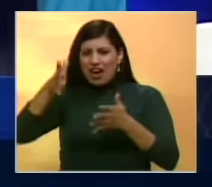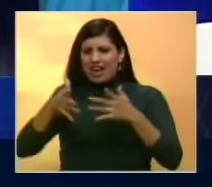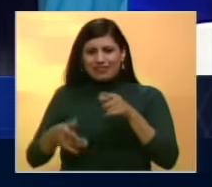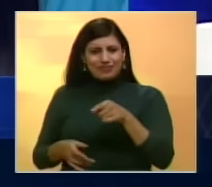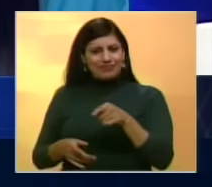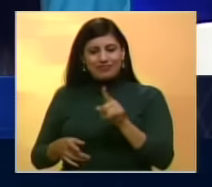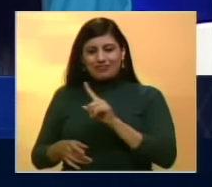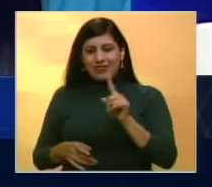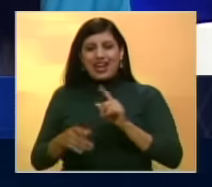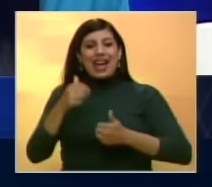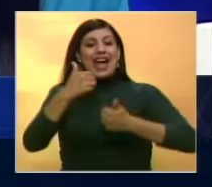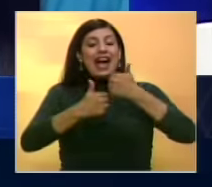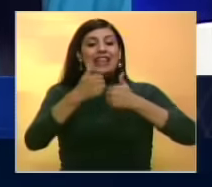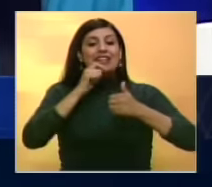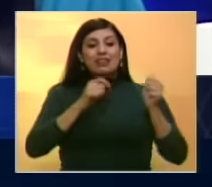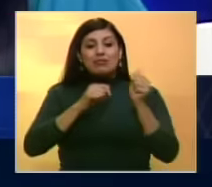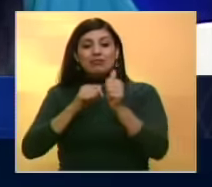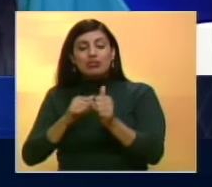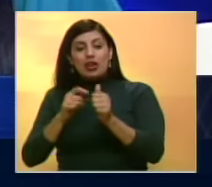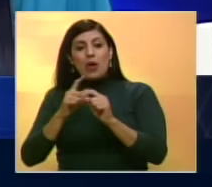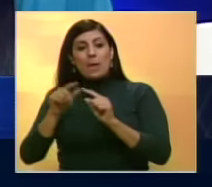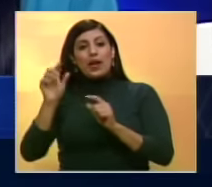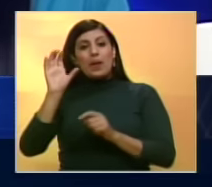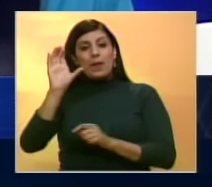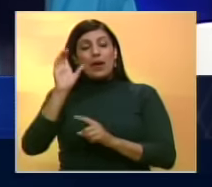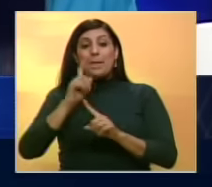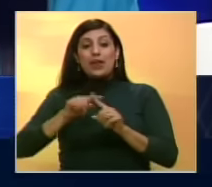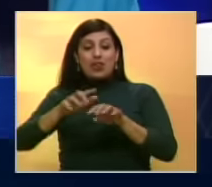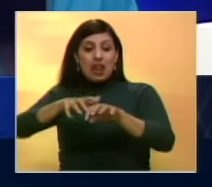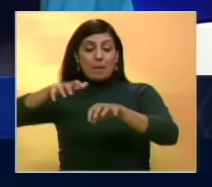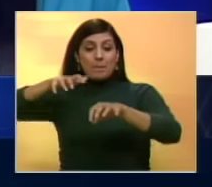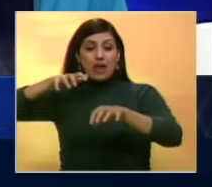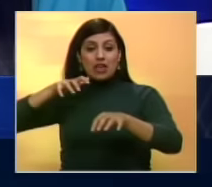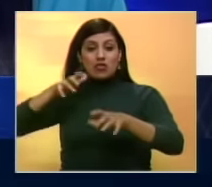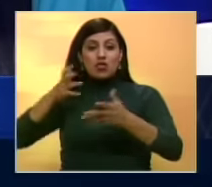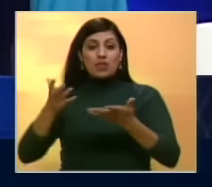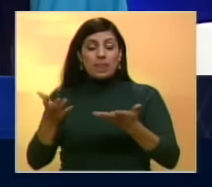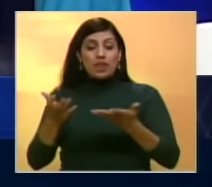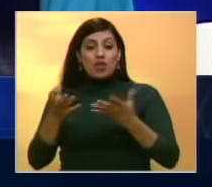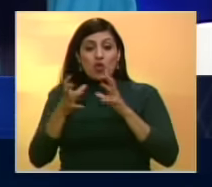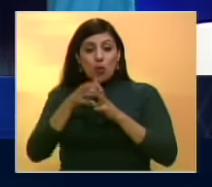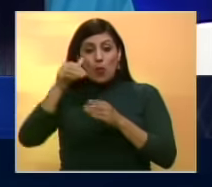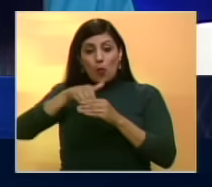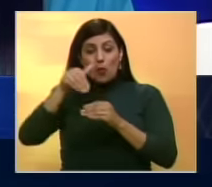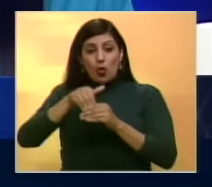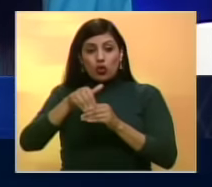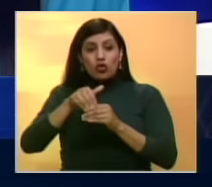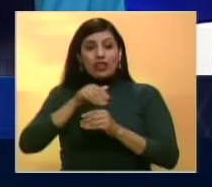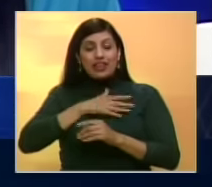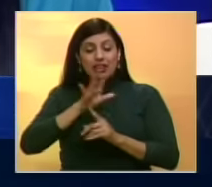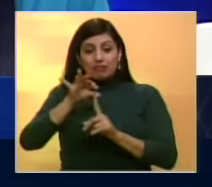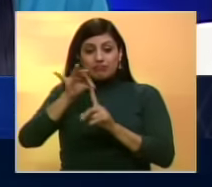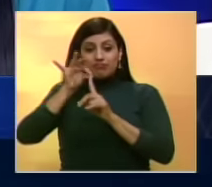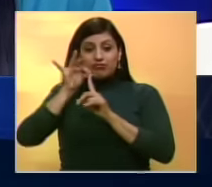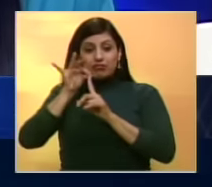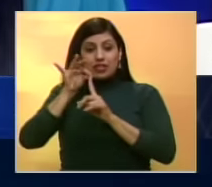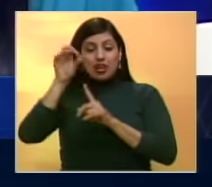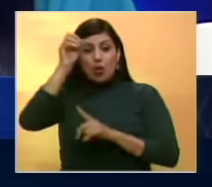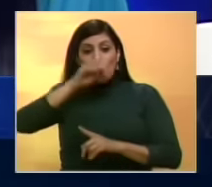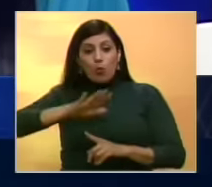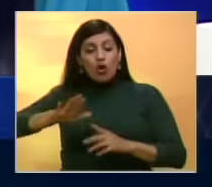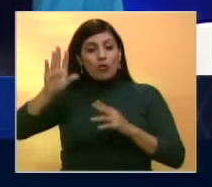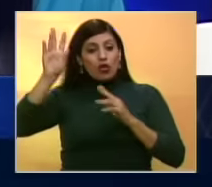los que ganaron son los candidatos de la patria pero como la mayoría de los votantes que elige a los pueblos